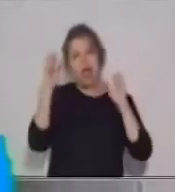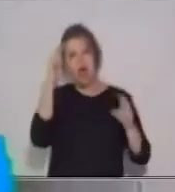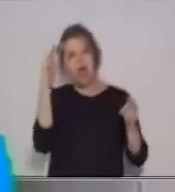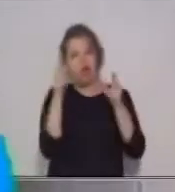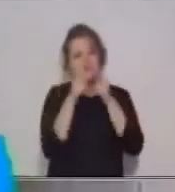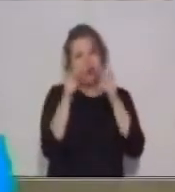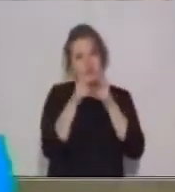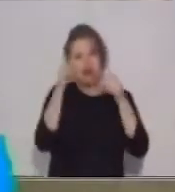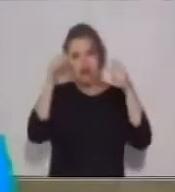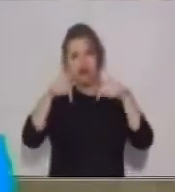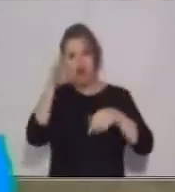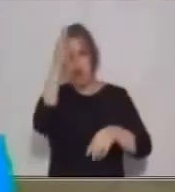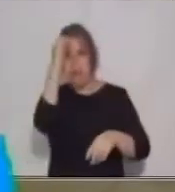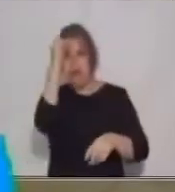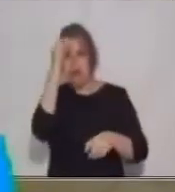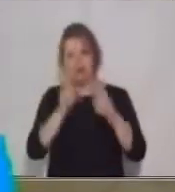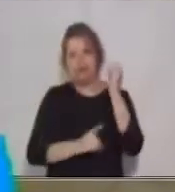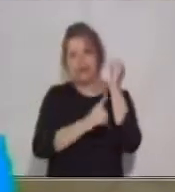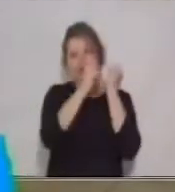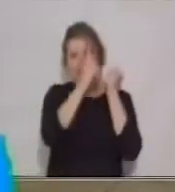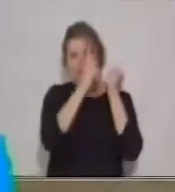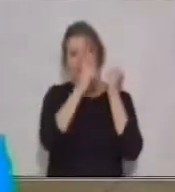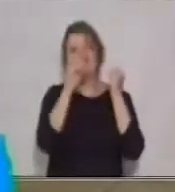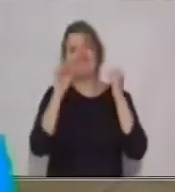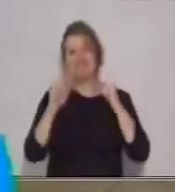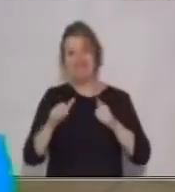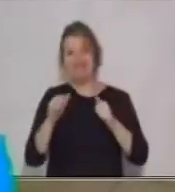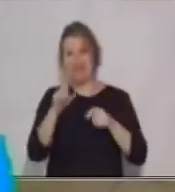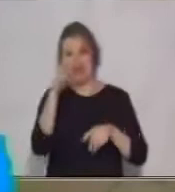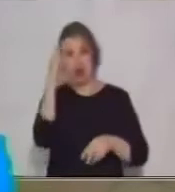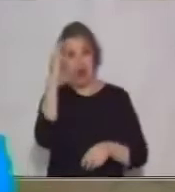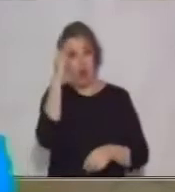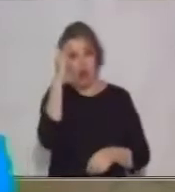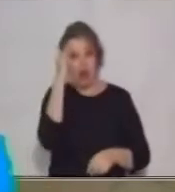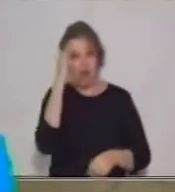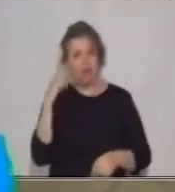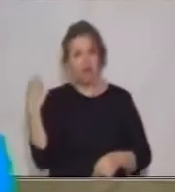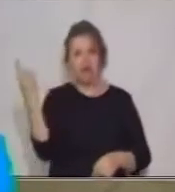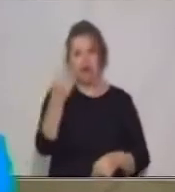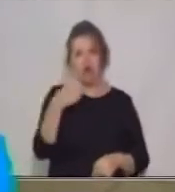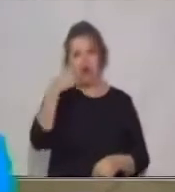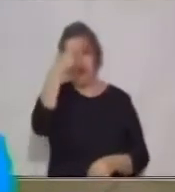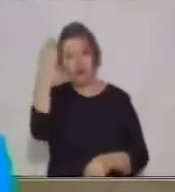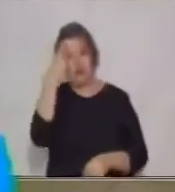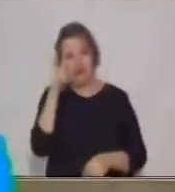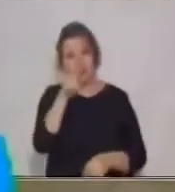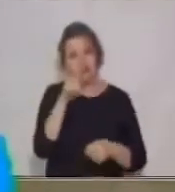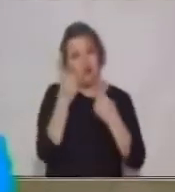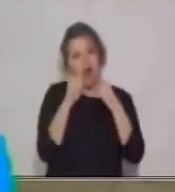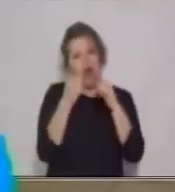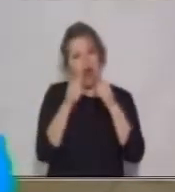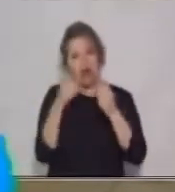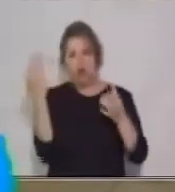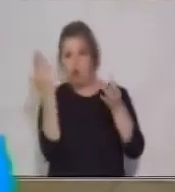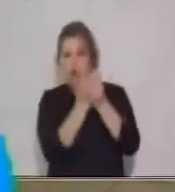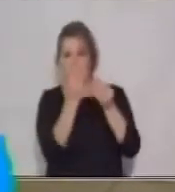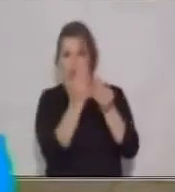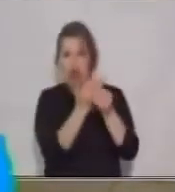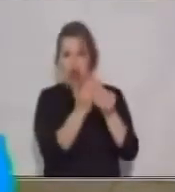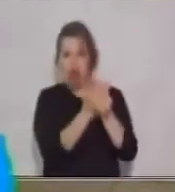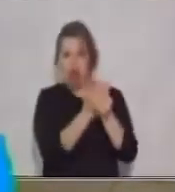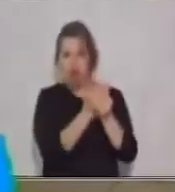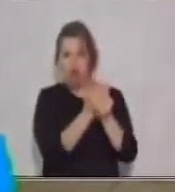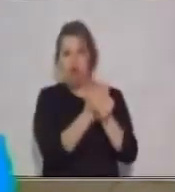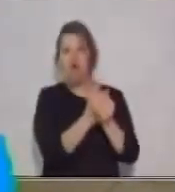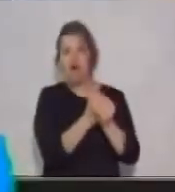hemos desarrollado el día de hoy. Y te recuerdo, todos los trabajos que tú realices, puedes irlos guardando en tu